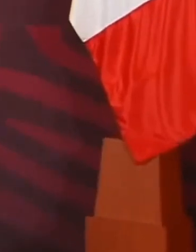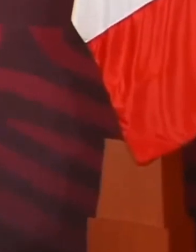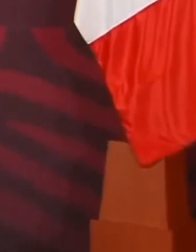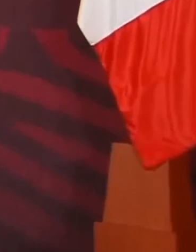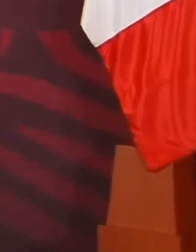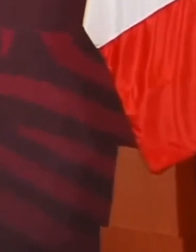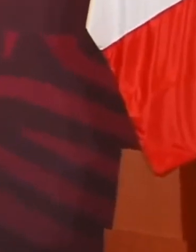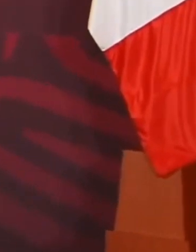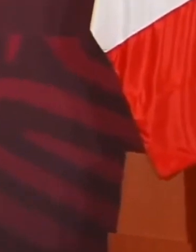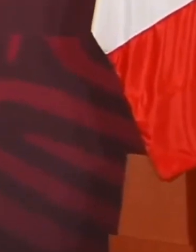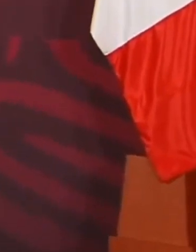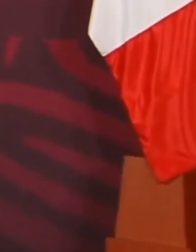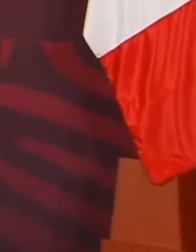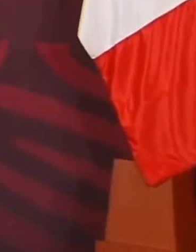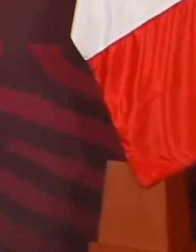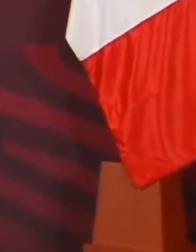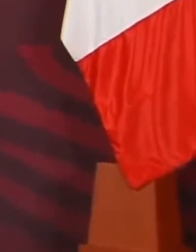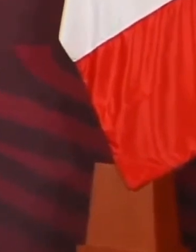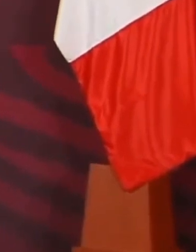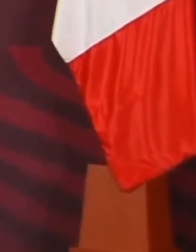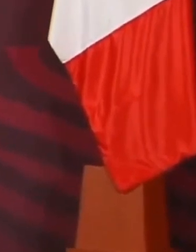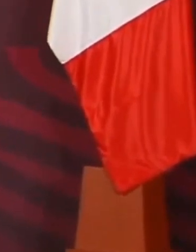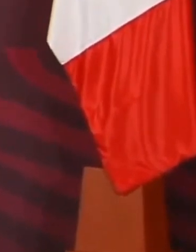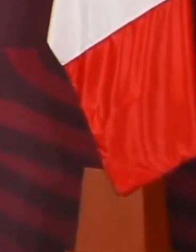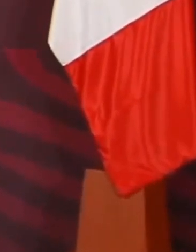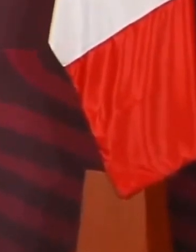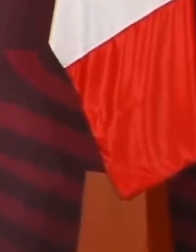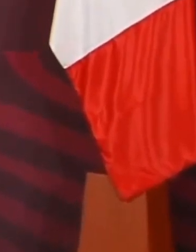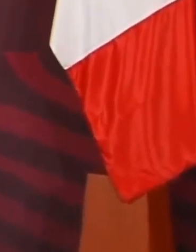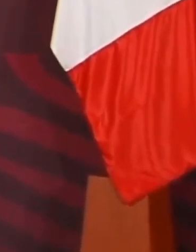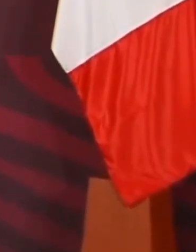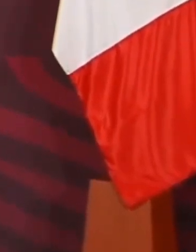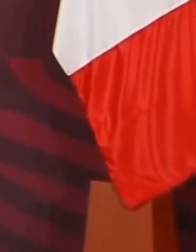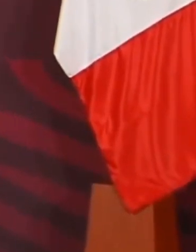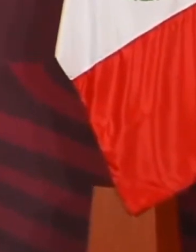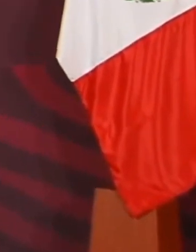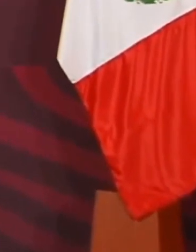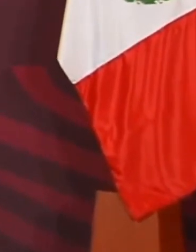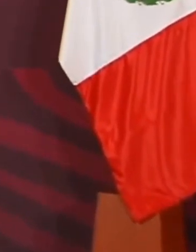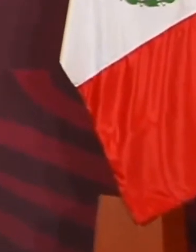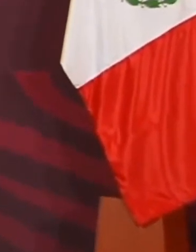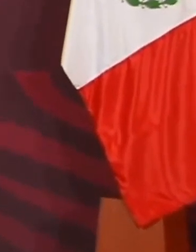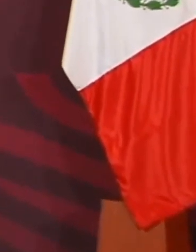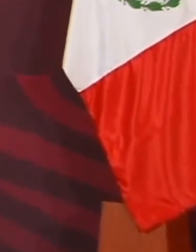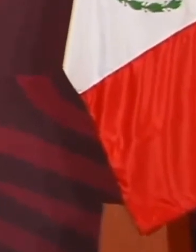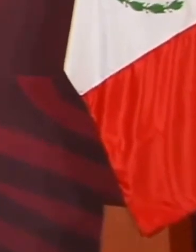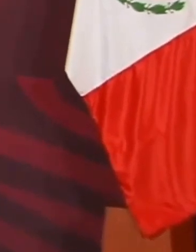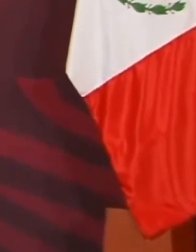consumen estas drogas y no hay